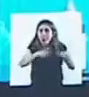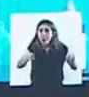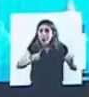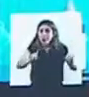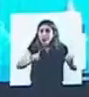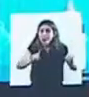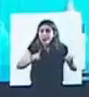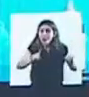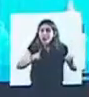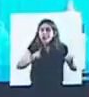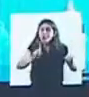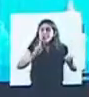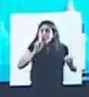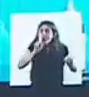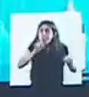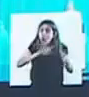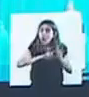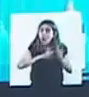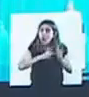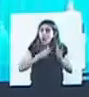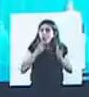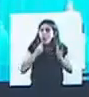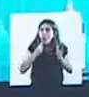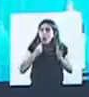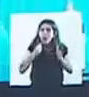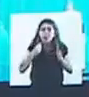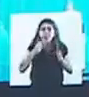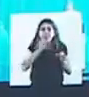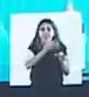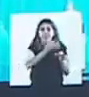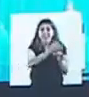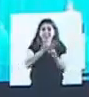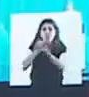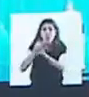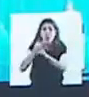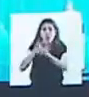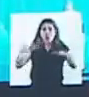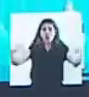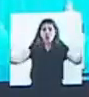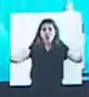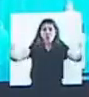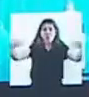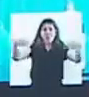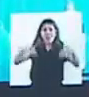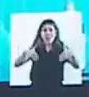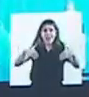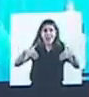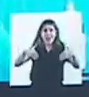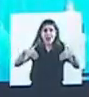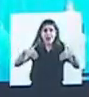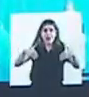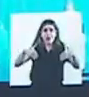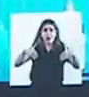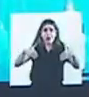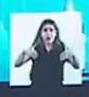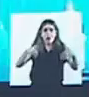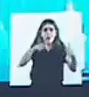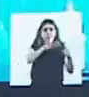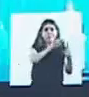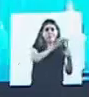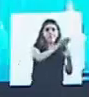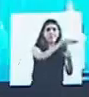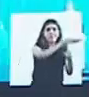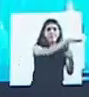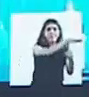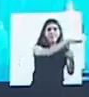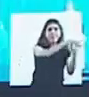barbijo. Vieran lo que pasó después. Durante la segunda ola entendieron que lo único que podían hacer eran restricciones severas, aislar a la gente hasta que llegaran